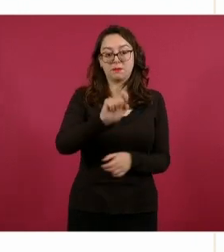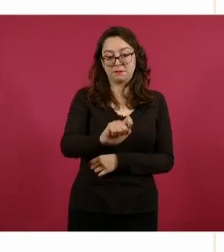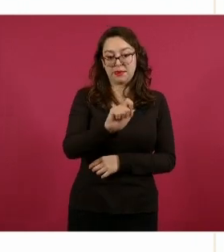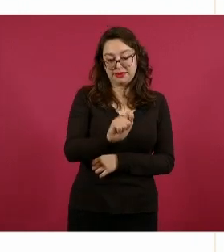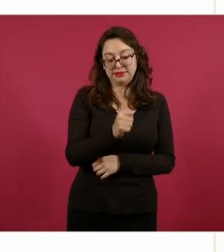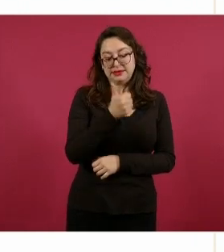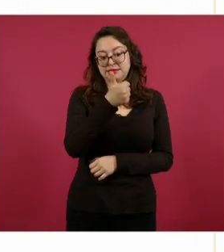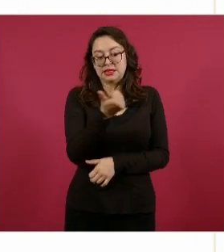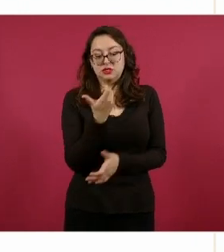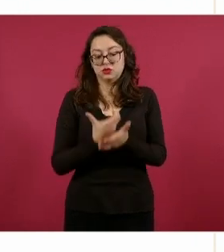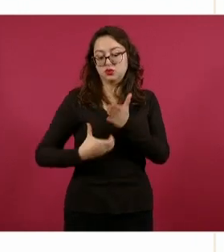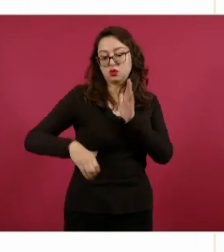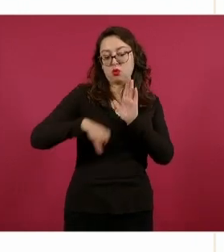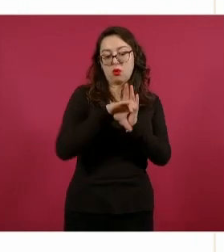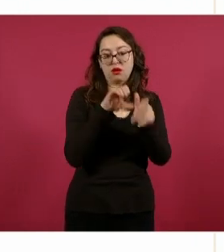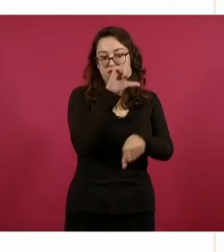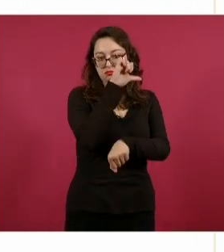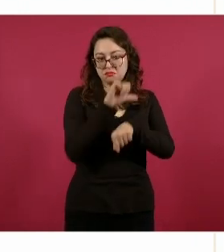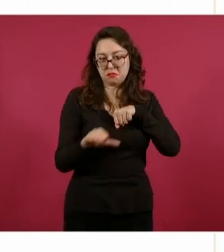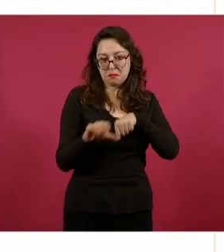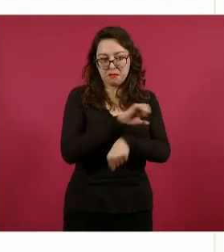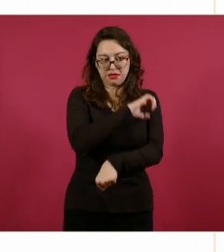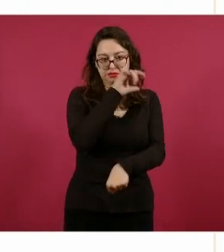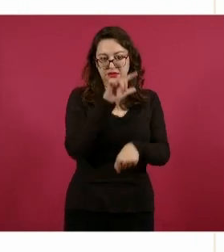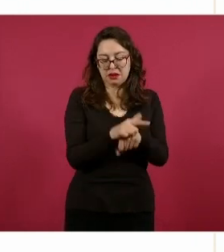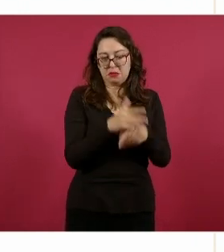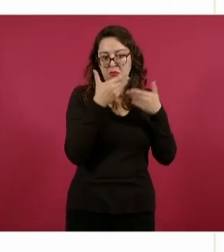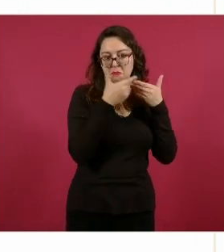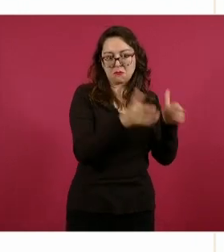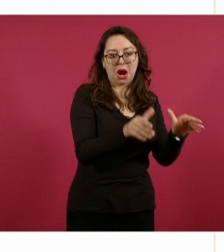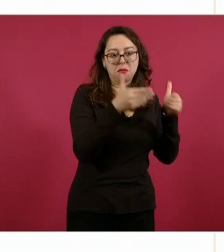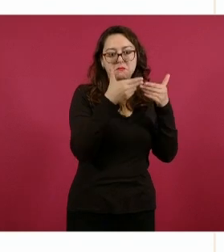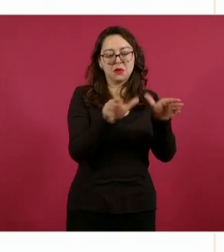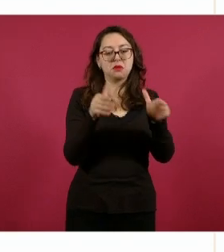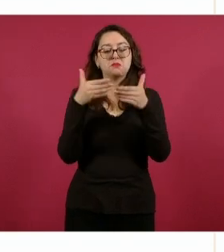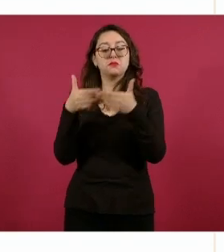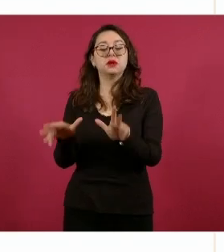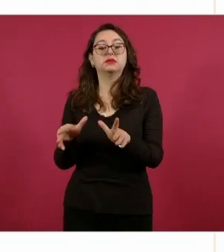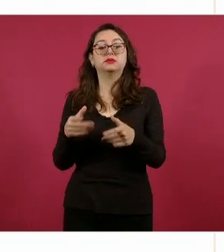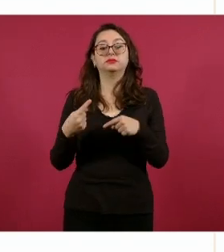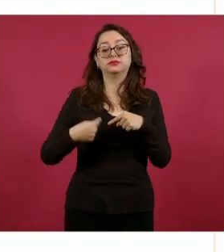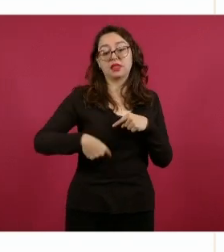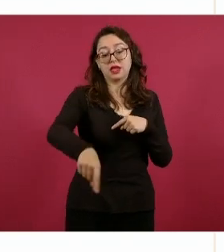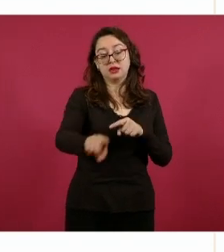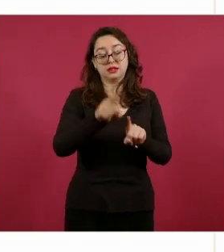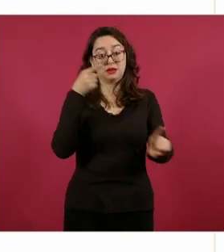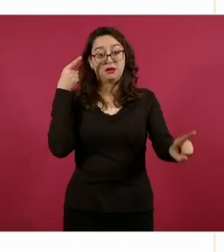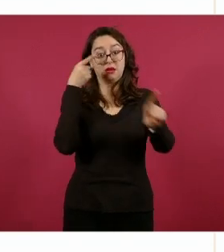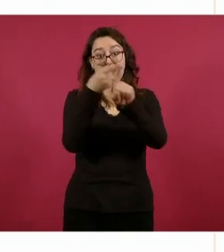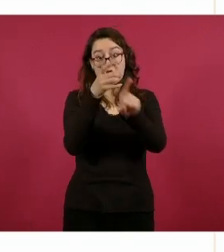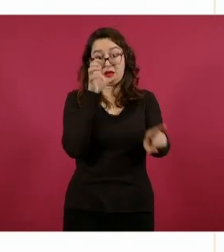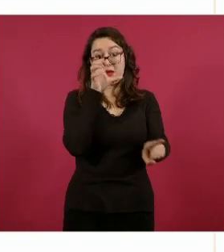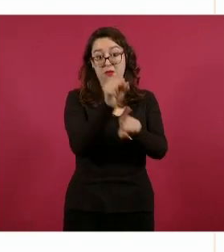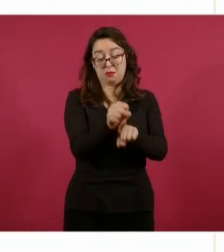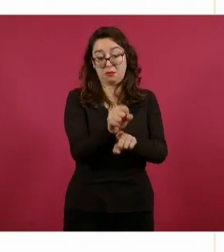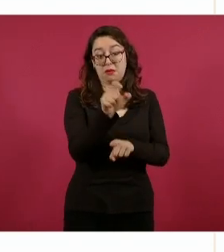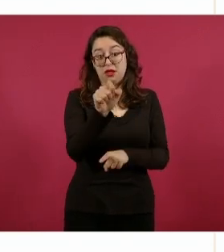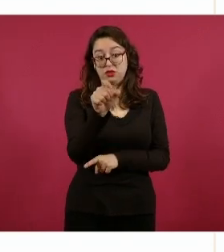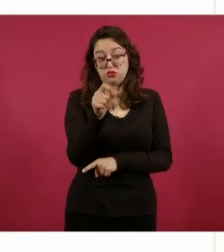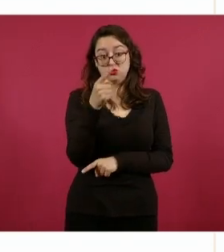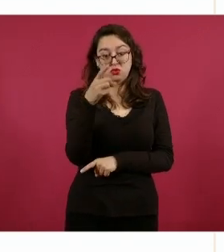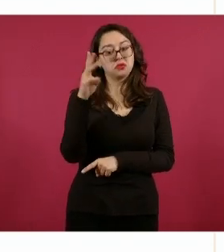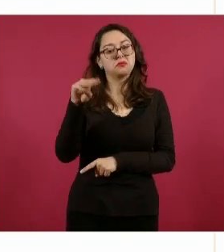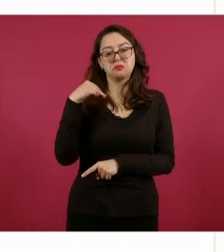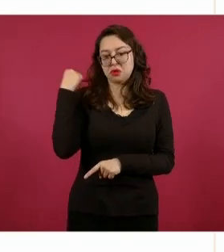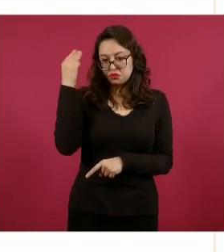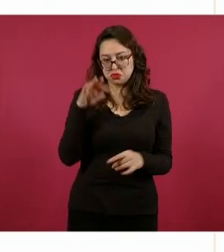ahí todas las inversiones que se han hecho y nuestra meta al 21 de marzo de tener estos quirófanos ya